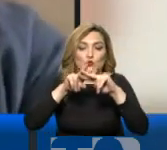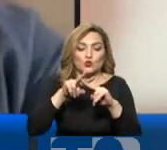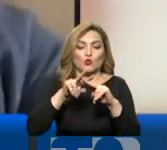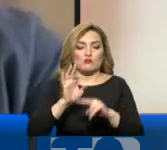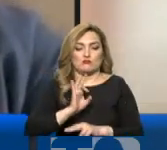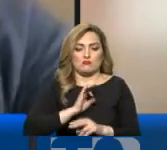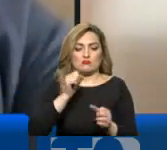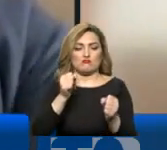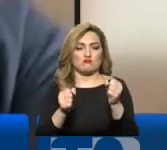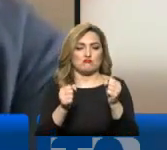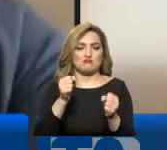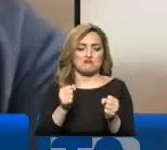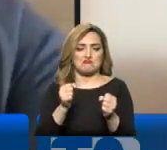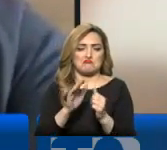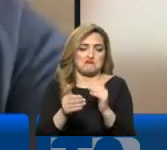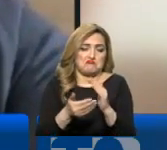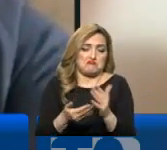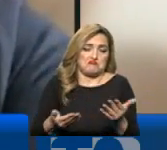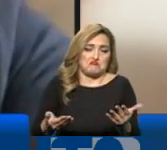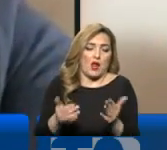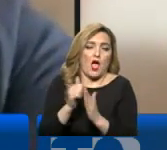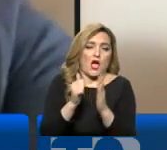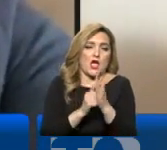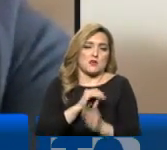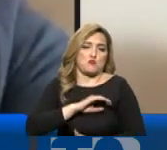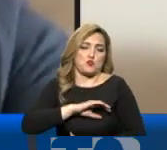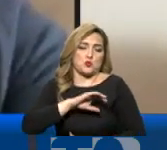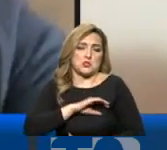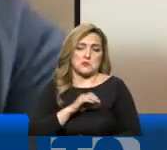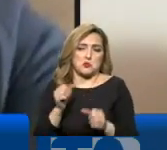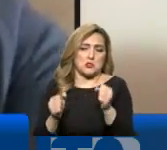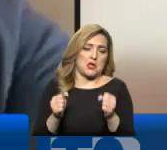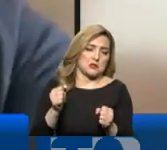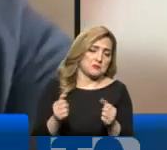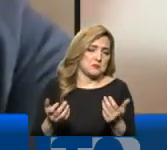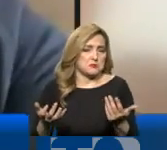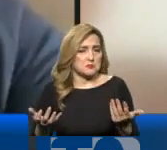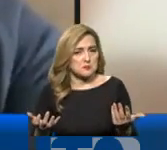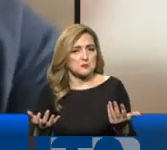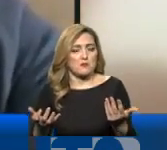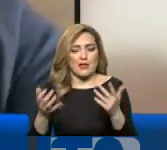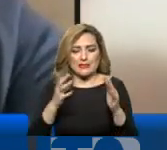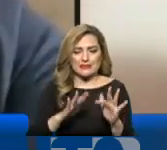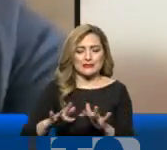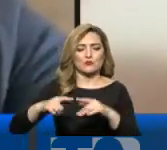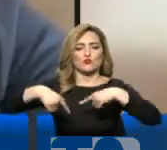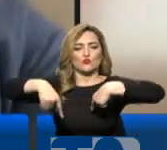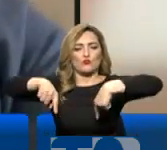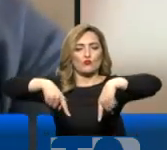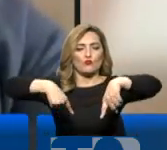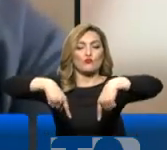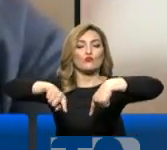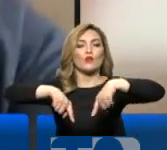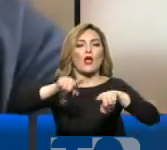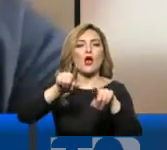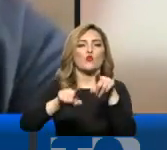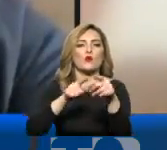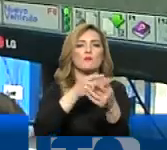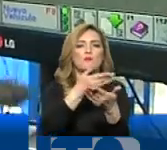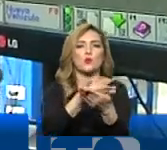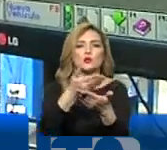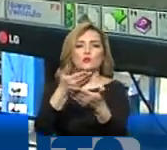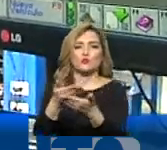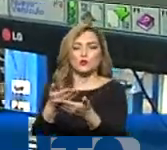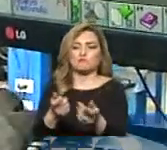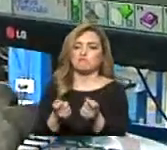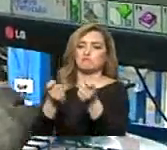se va a retomar. Nosotros, como Agencia Metropolitana de Tránsito, y la Secretaría de Movilidad también hemos hecho algunas propuestas.